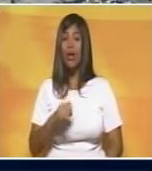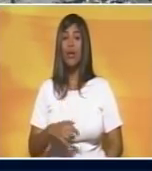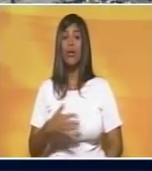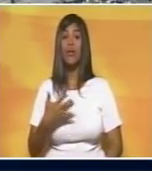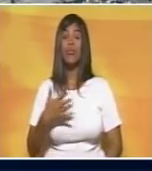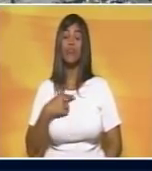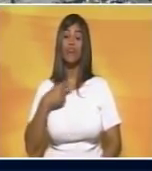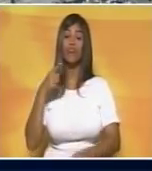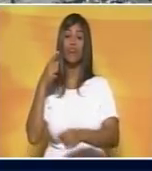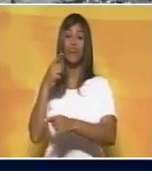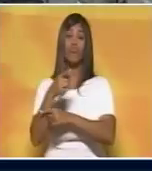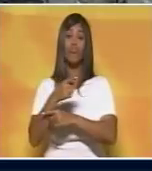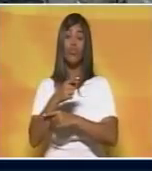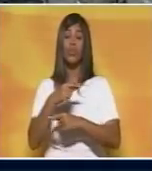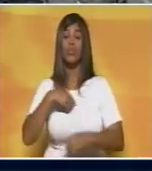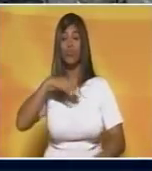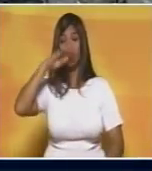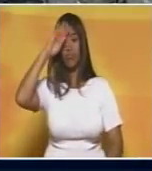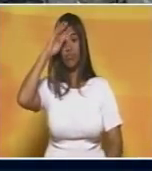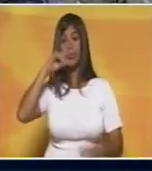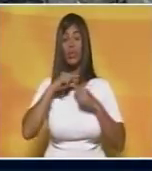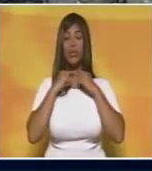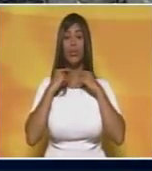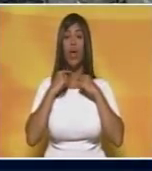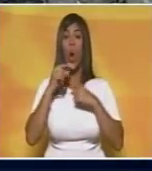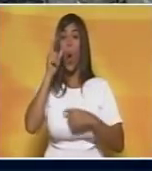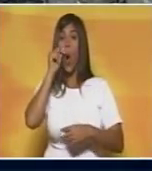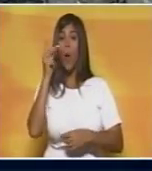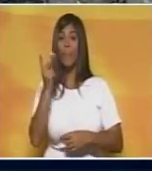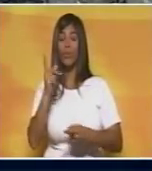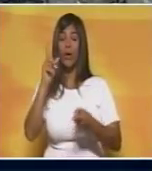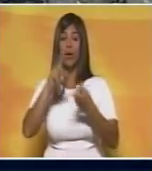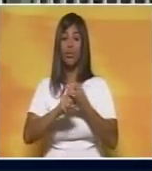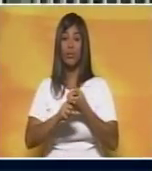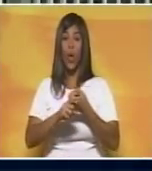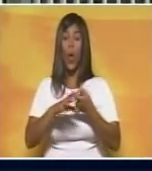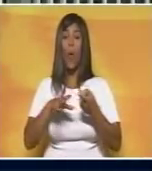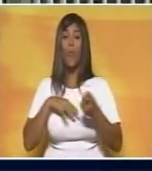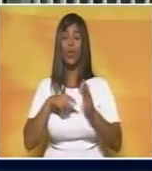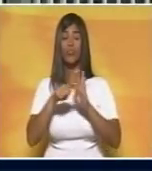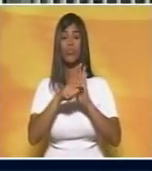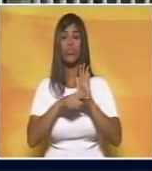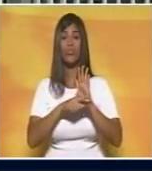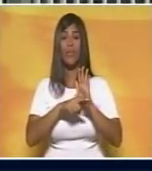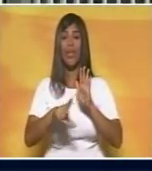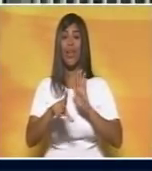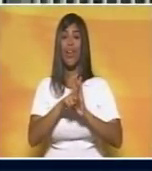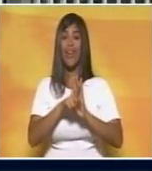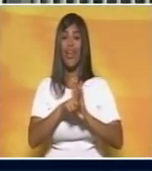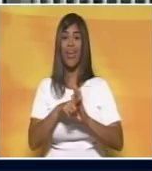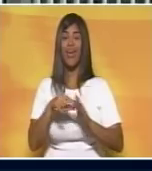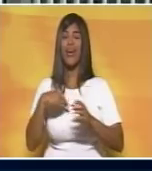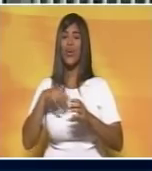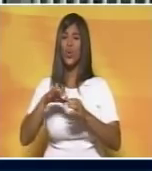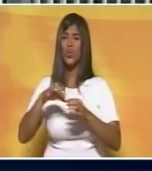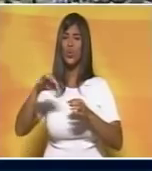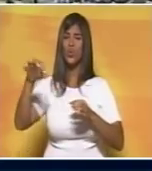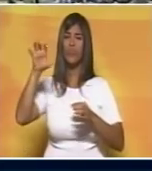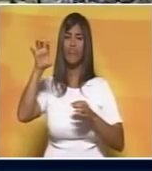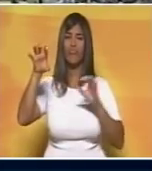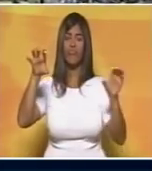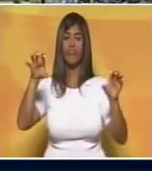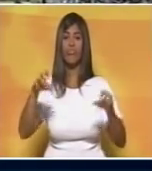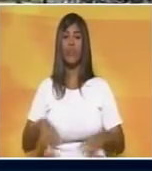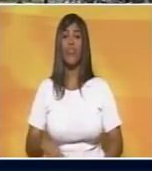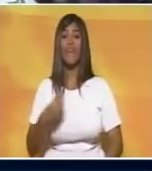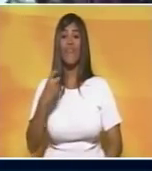la ordenación sacerdotal de hombres casados para poder garantizar los sacramentos en las zonas más aisladas. La